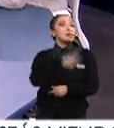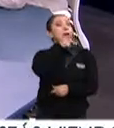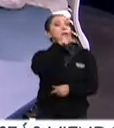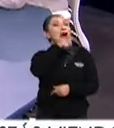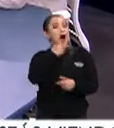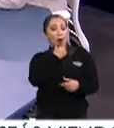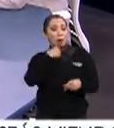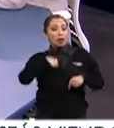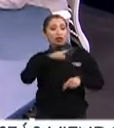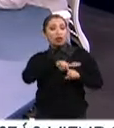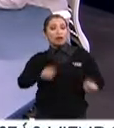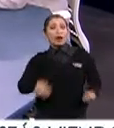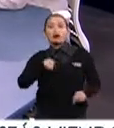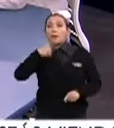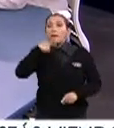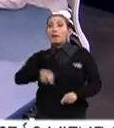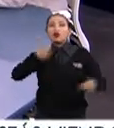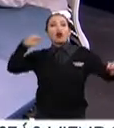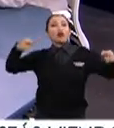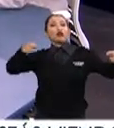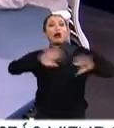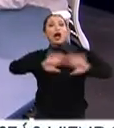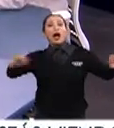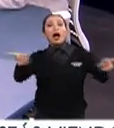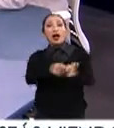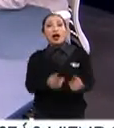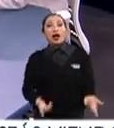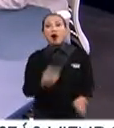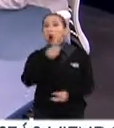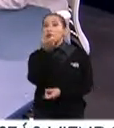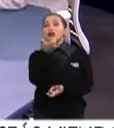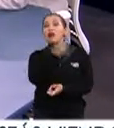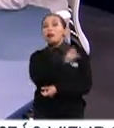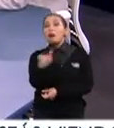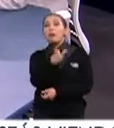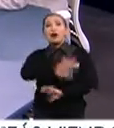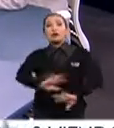que mandar, que dirigir, que ordenar, porque ese ha sido nuestro papel como